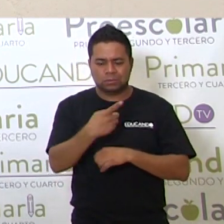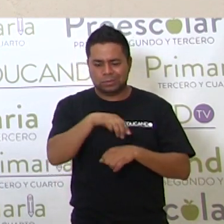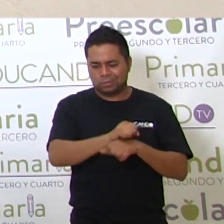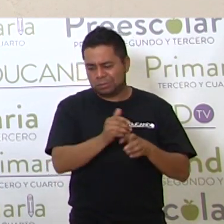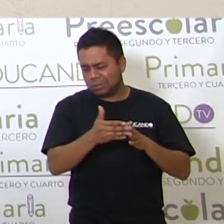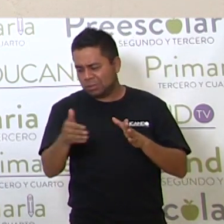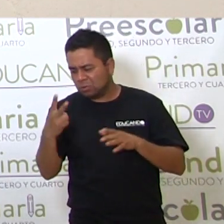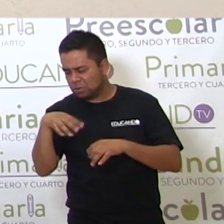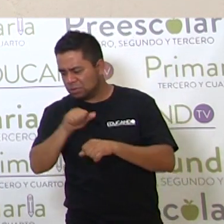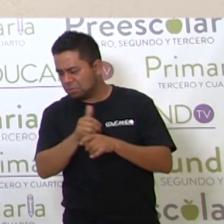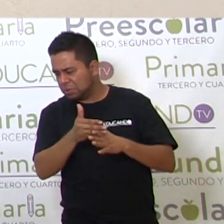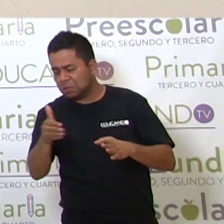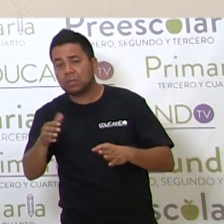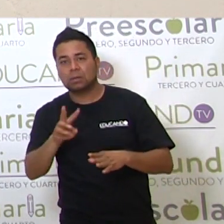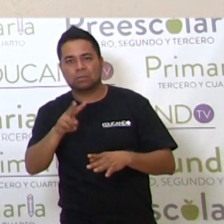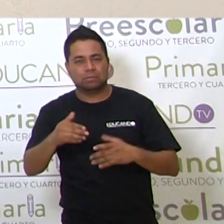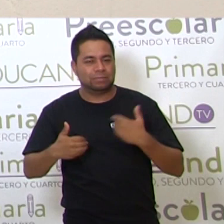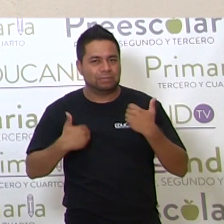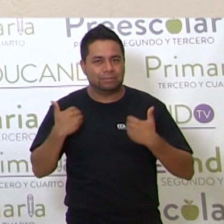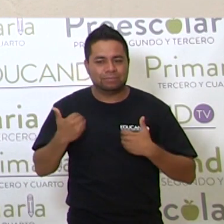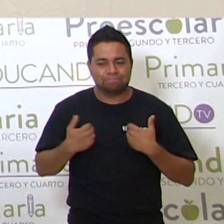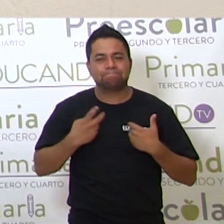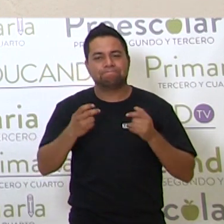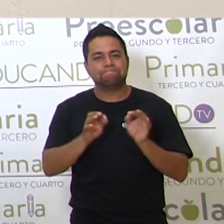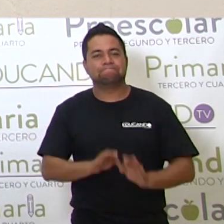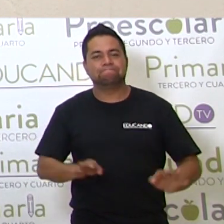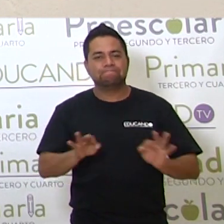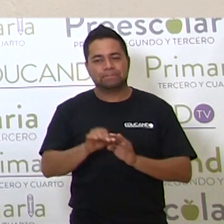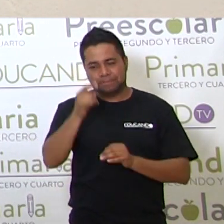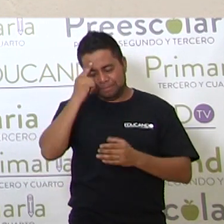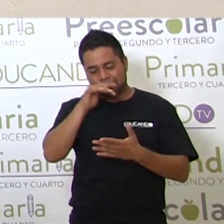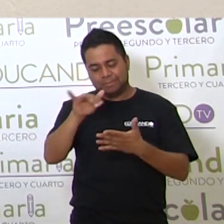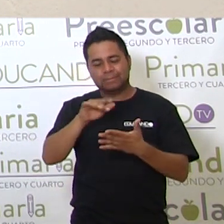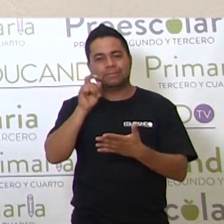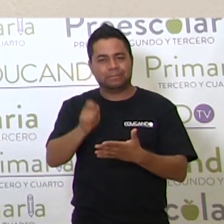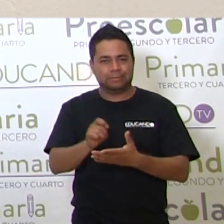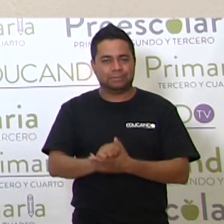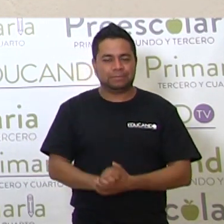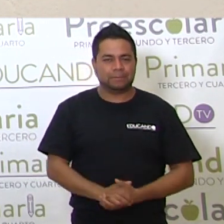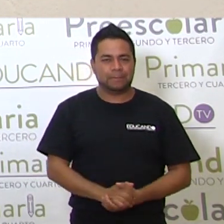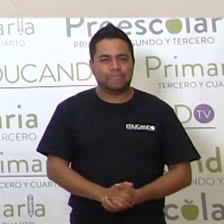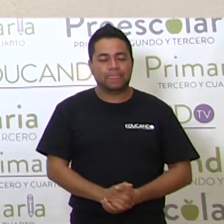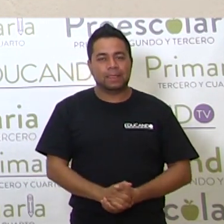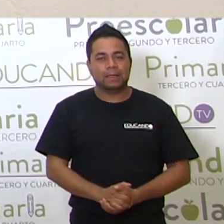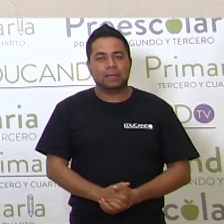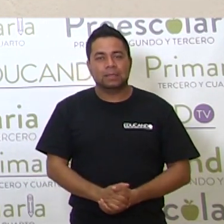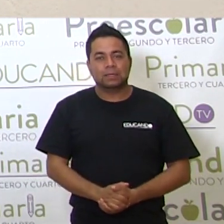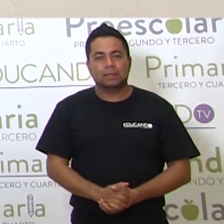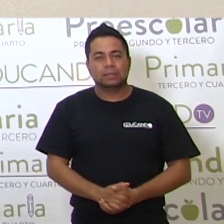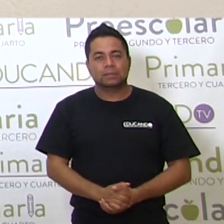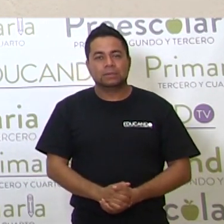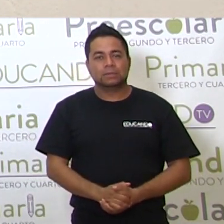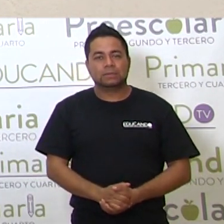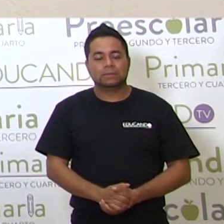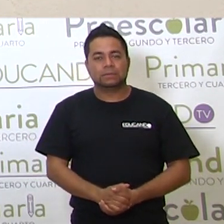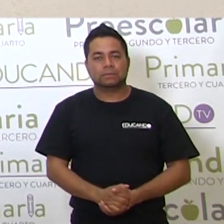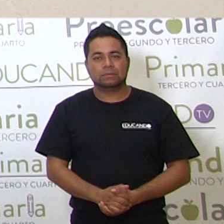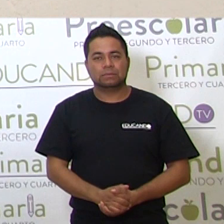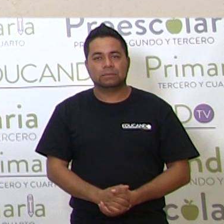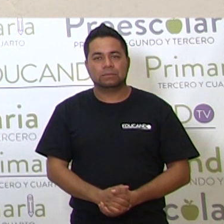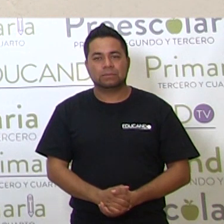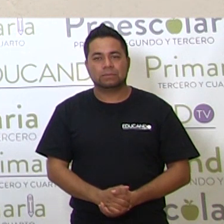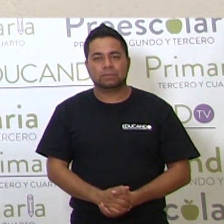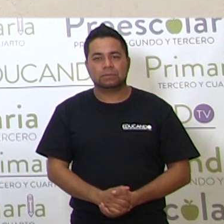2 semanas y lo van a disfrutar, que es lo importante de la lectura. Pues bien, ahora sí, vamos